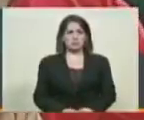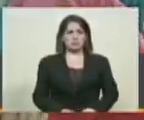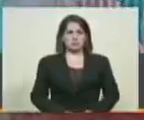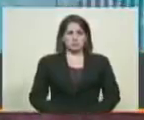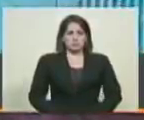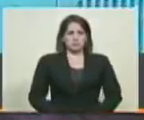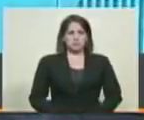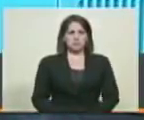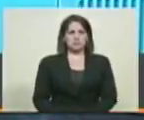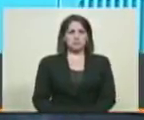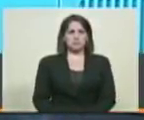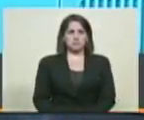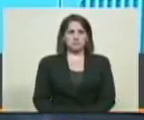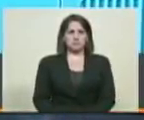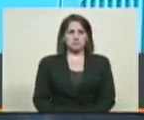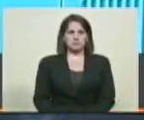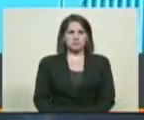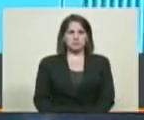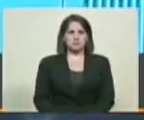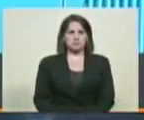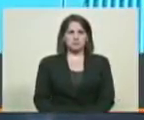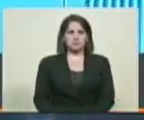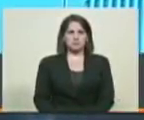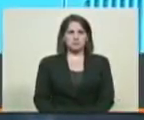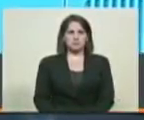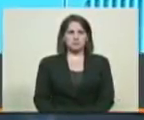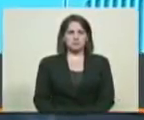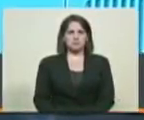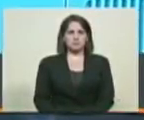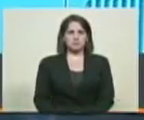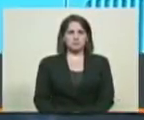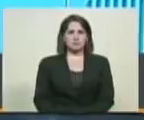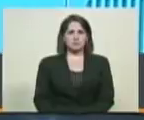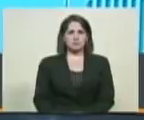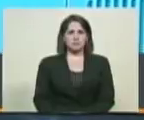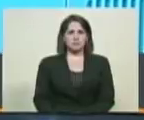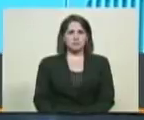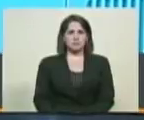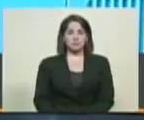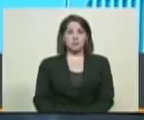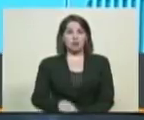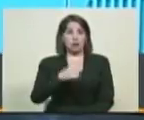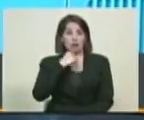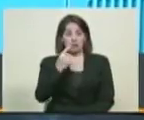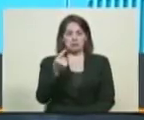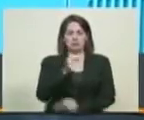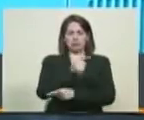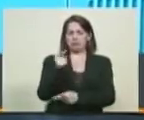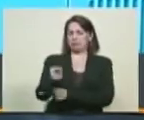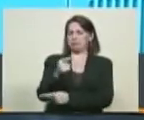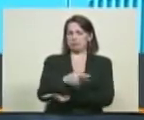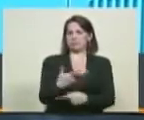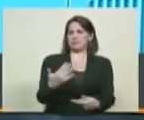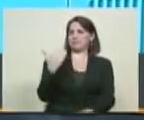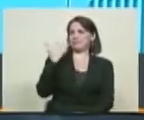Por eso hoy me da risa cuando dice que tenemos una dictadura.